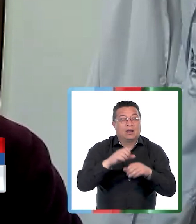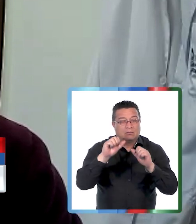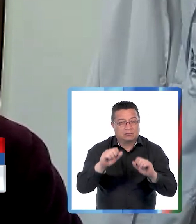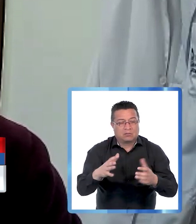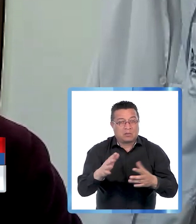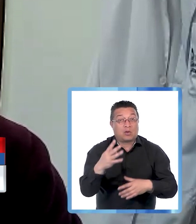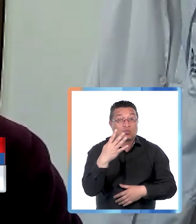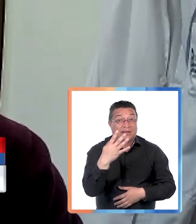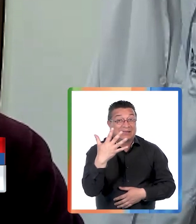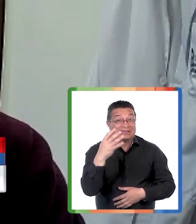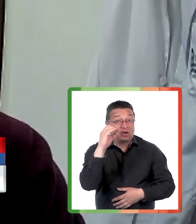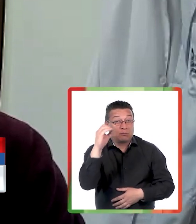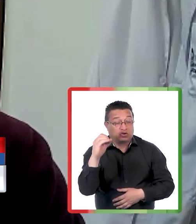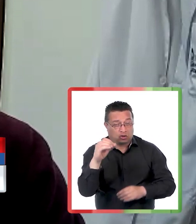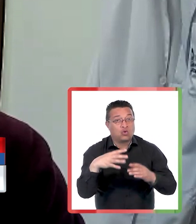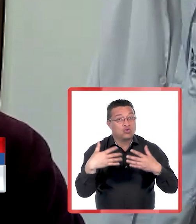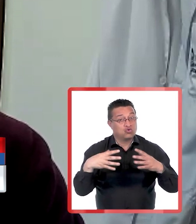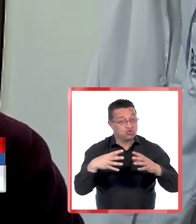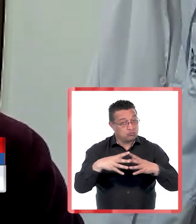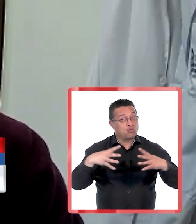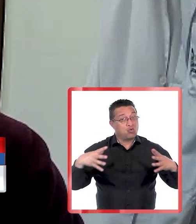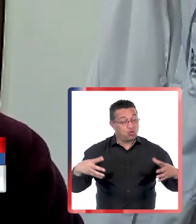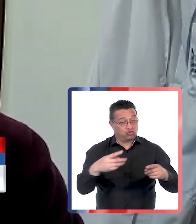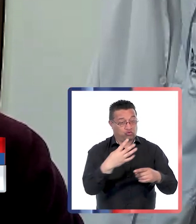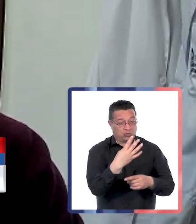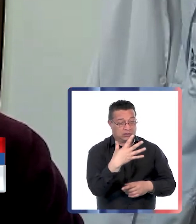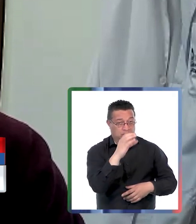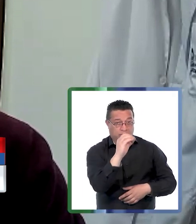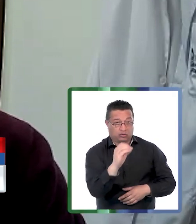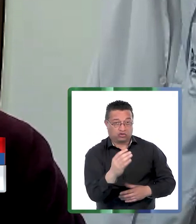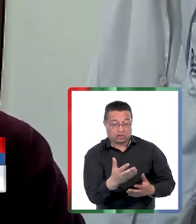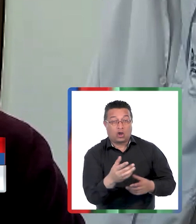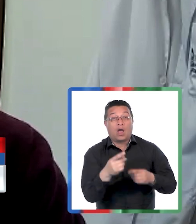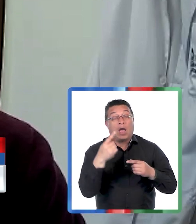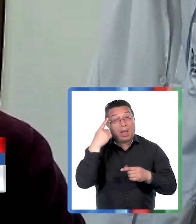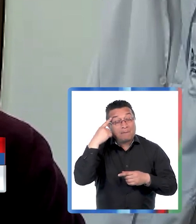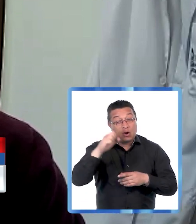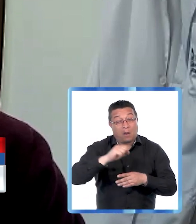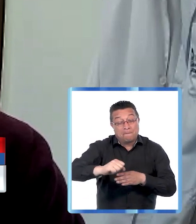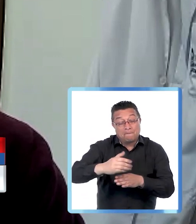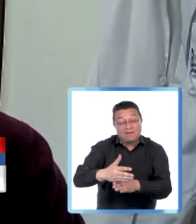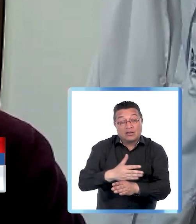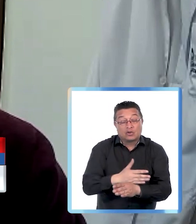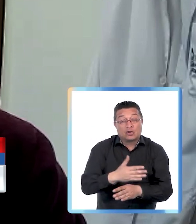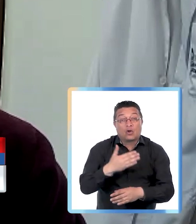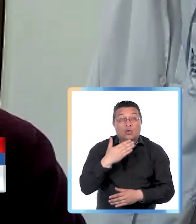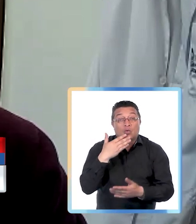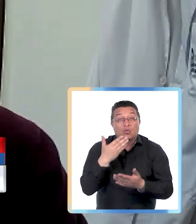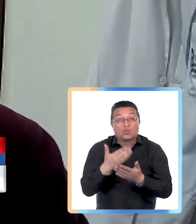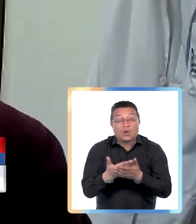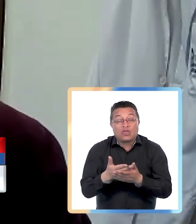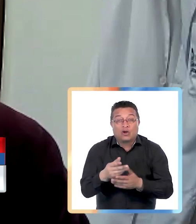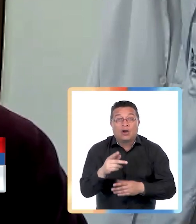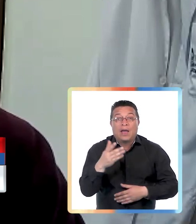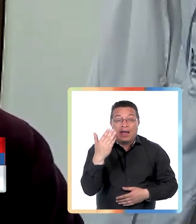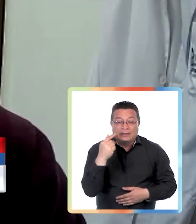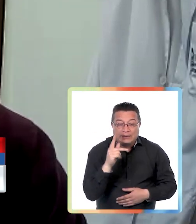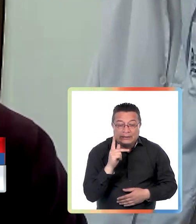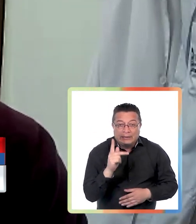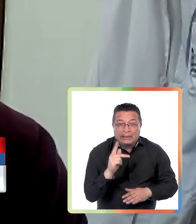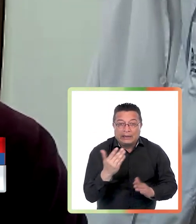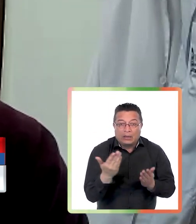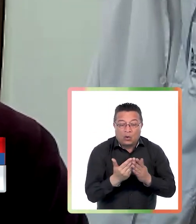hasta un 45%, lo cual es una cifra enorme, realmente enorme. Pero la prevención comienza en el